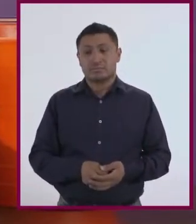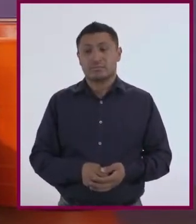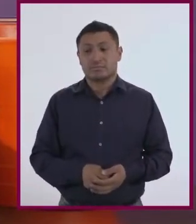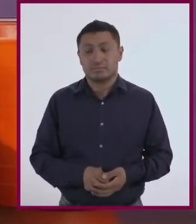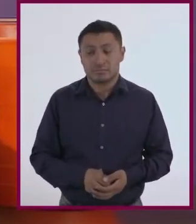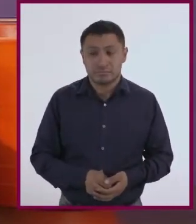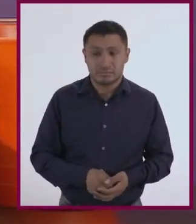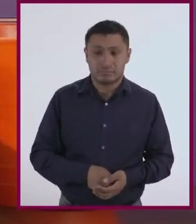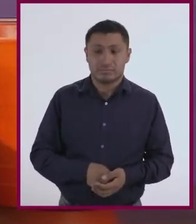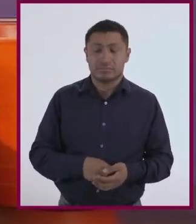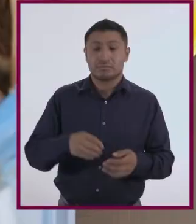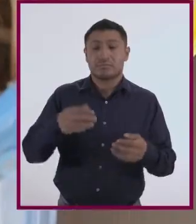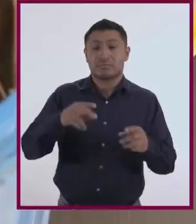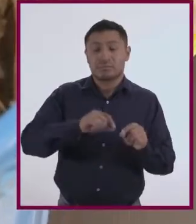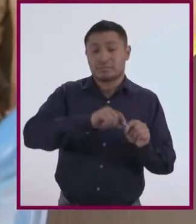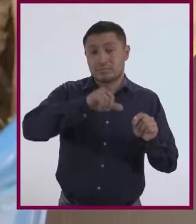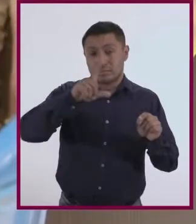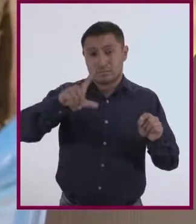de seco.